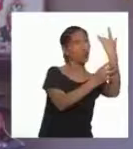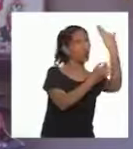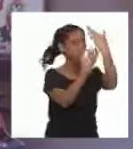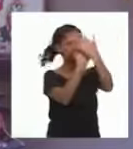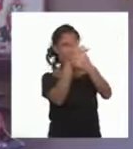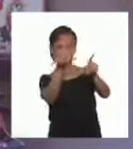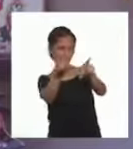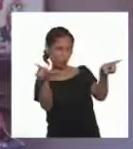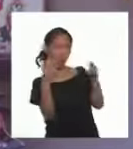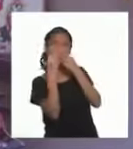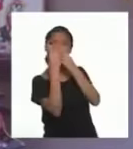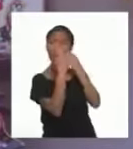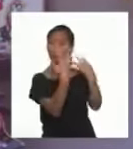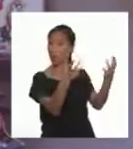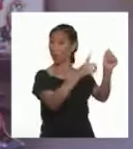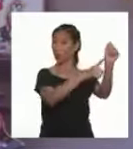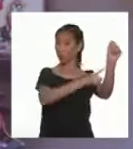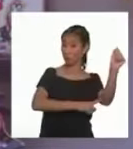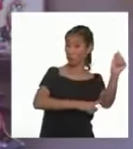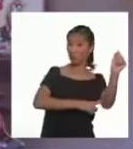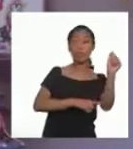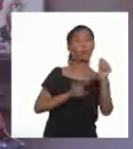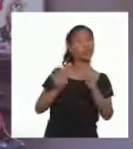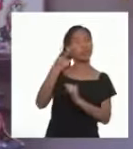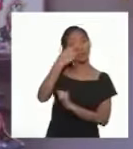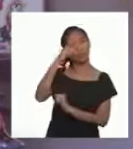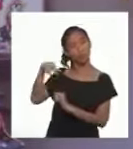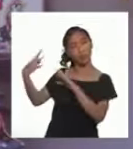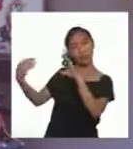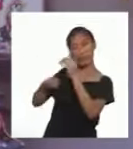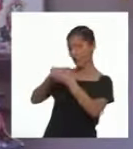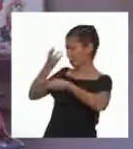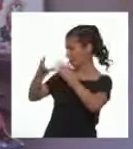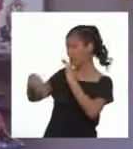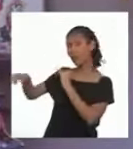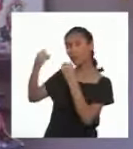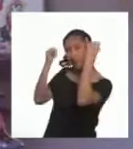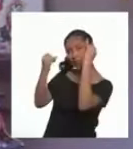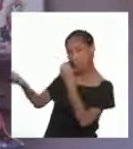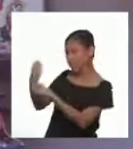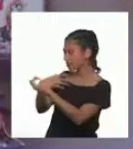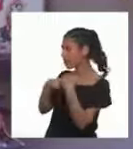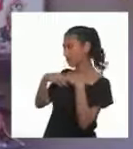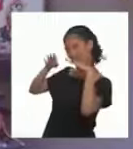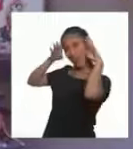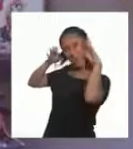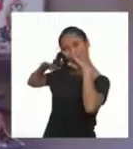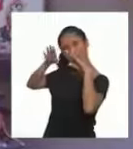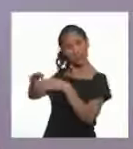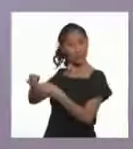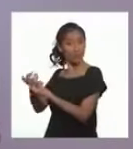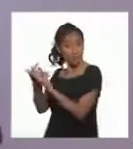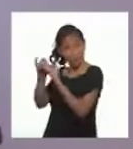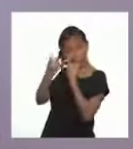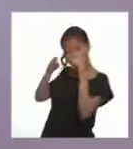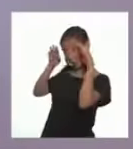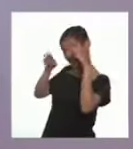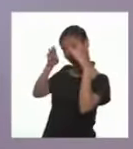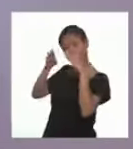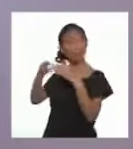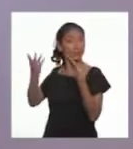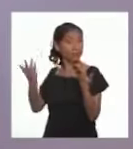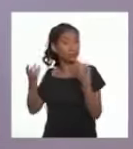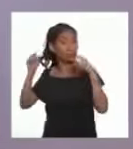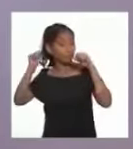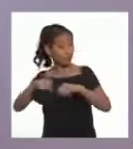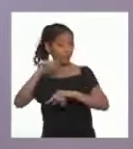podemos conversar con las niñas y niños, escuchando sus ideas, compartiendo las nuestras y atendiendo sus preguntas. De esta manera,